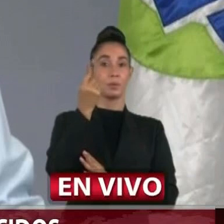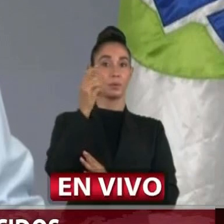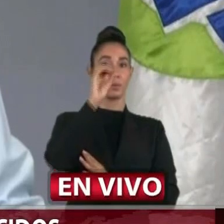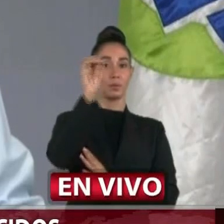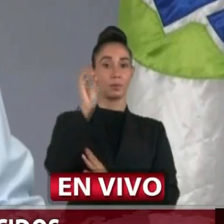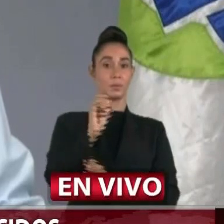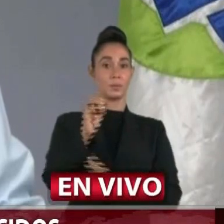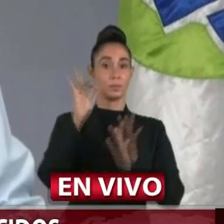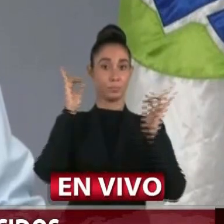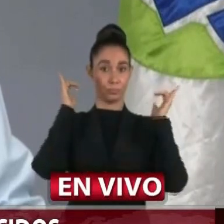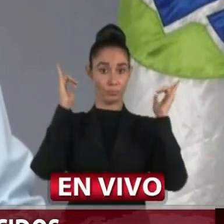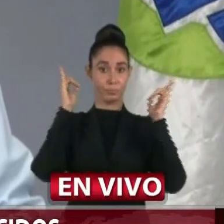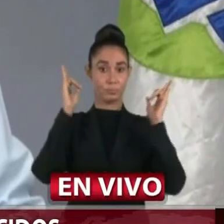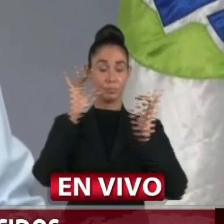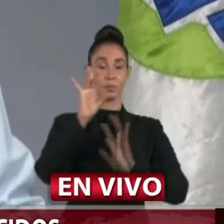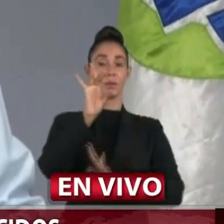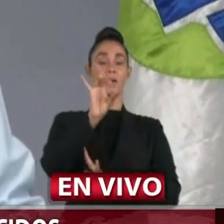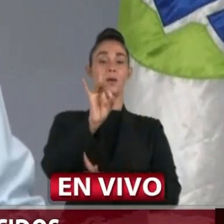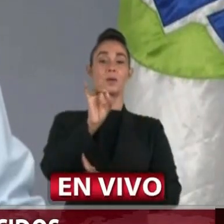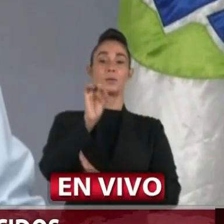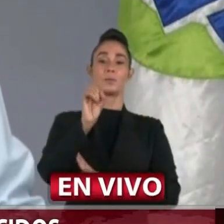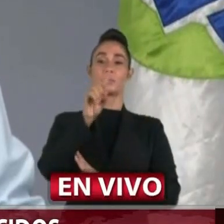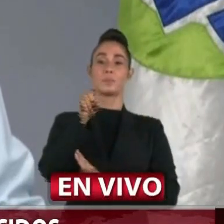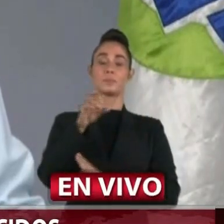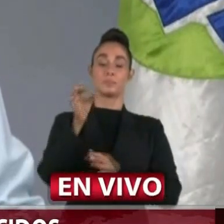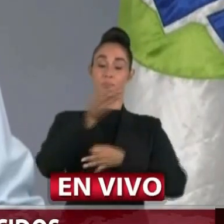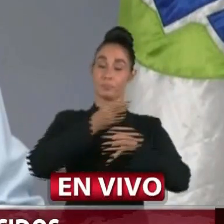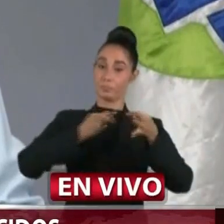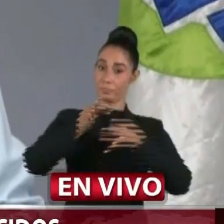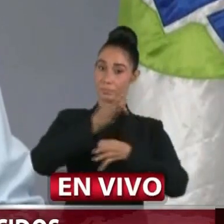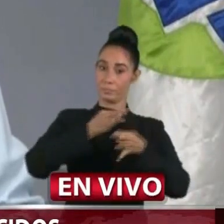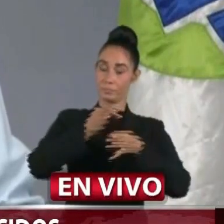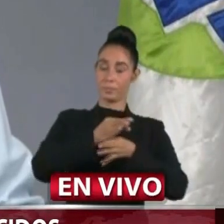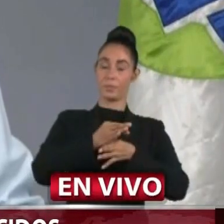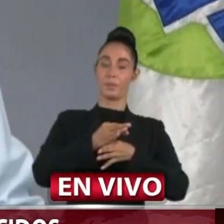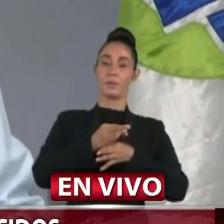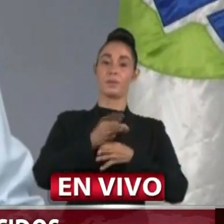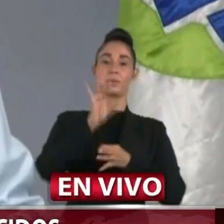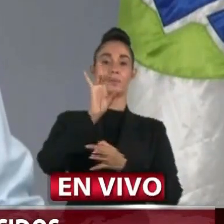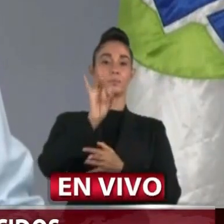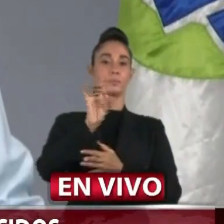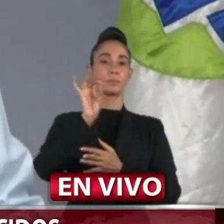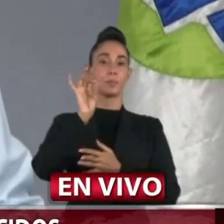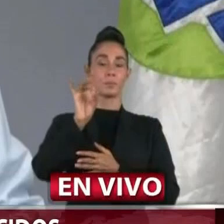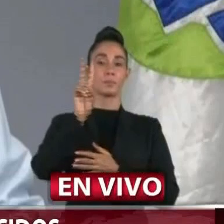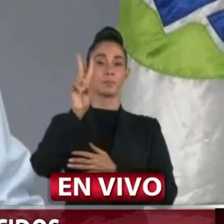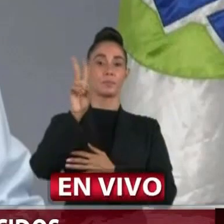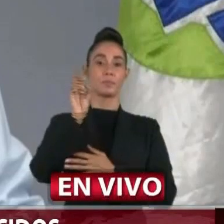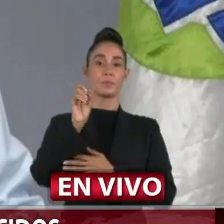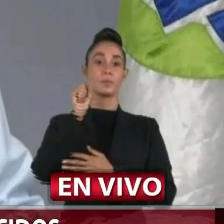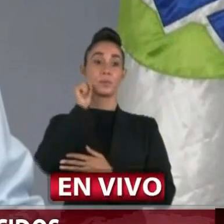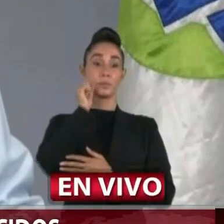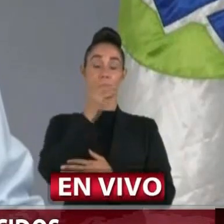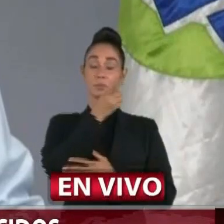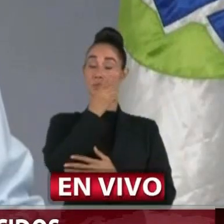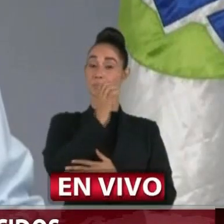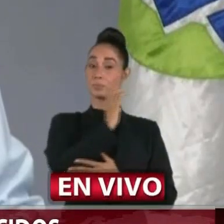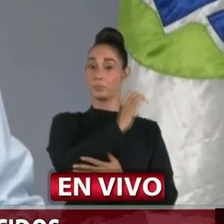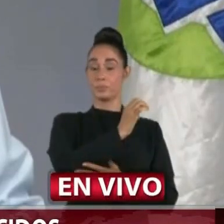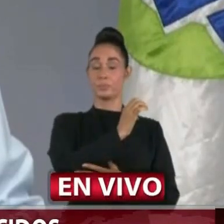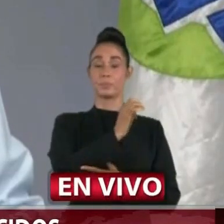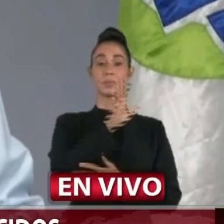11.2% a Santiago, 8.7% a San Francisco de Macorís, 8.2% a Santo Domingo Este,